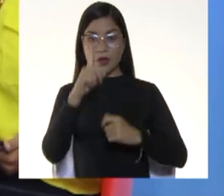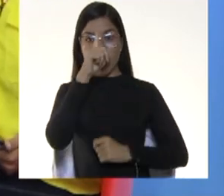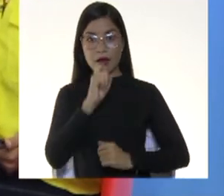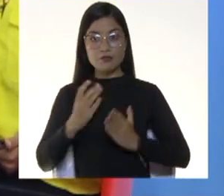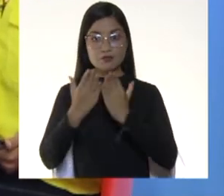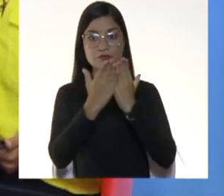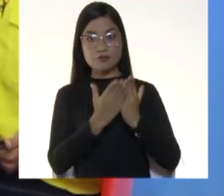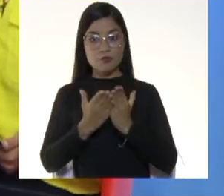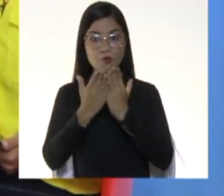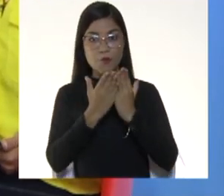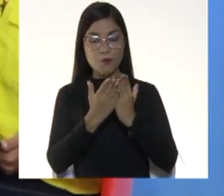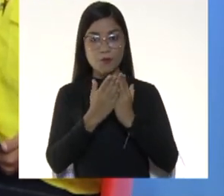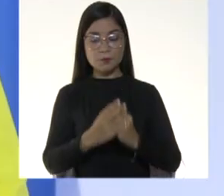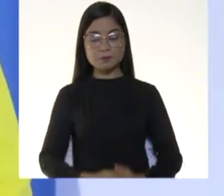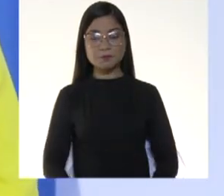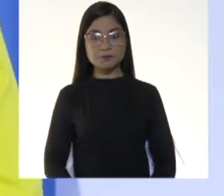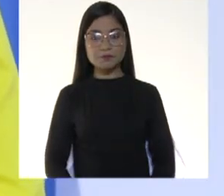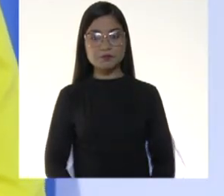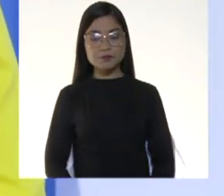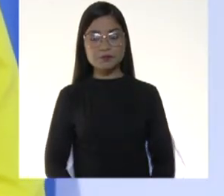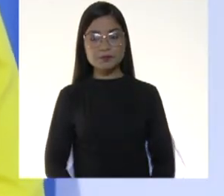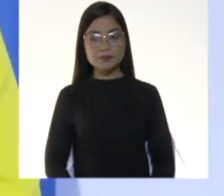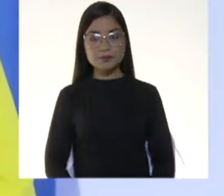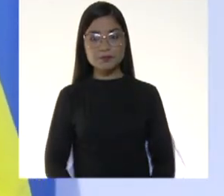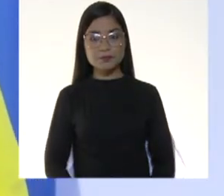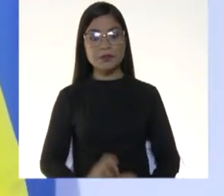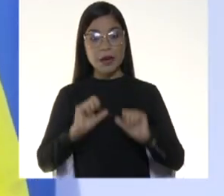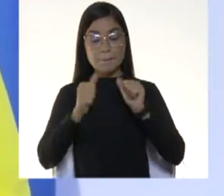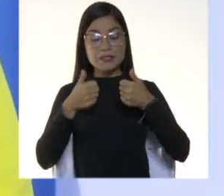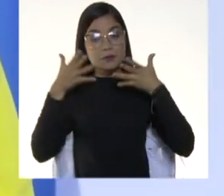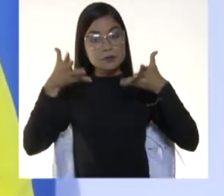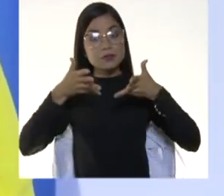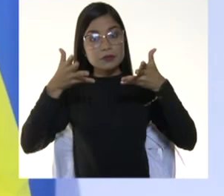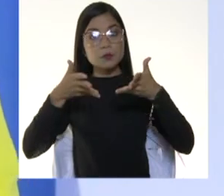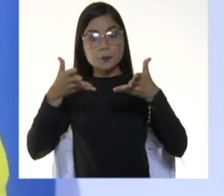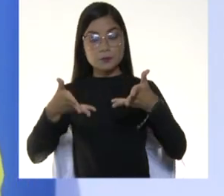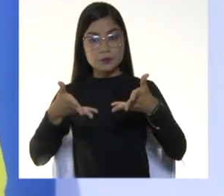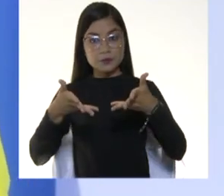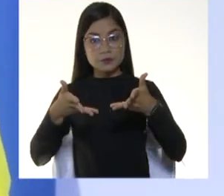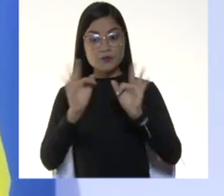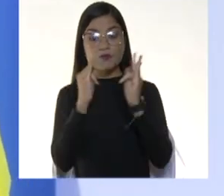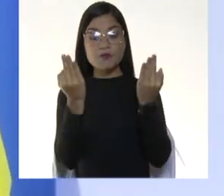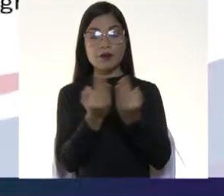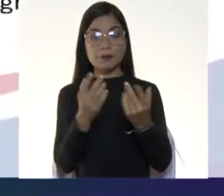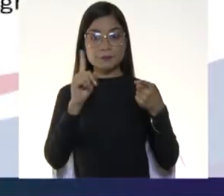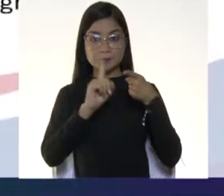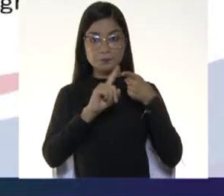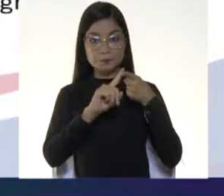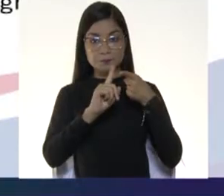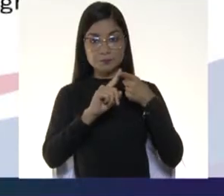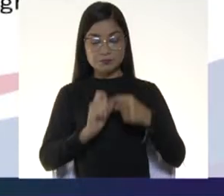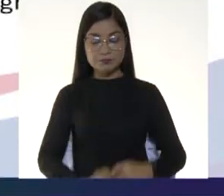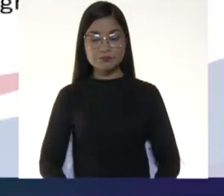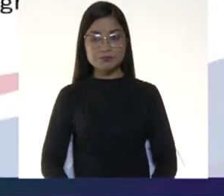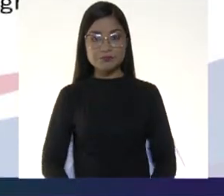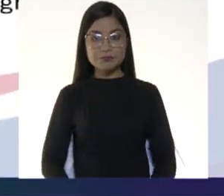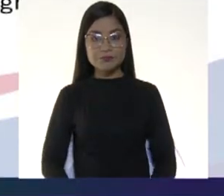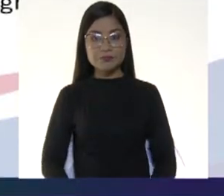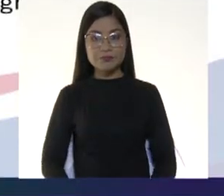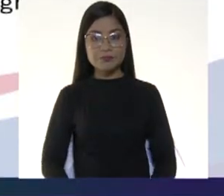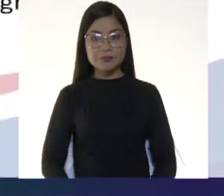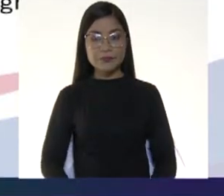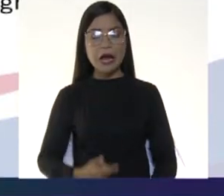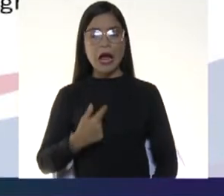escolar bicentenario. Comenzamos entonces con las recomendaciones para la familia. Debemos